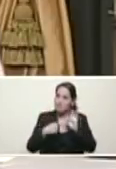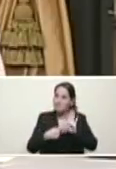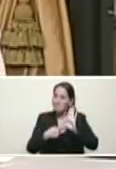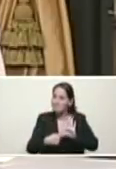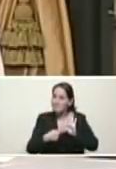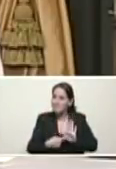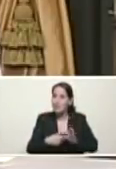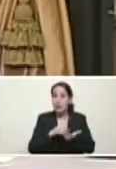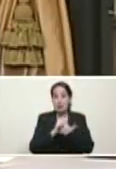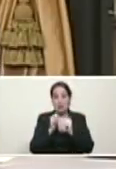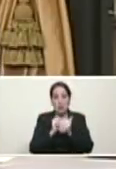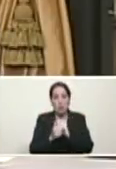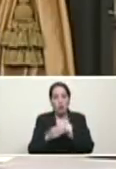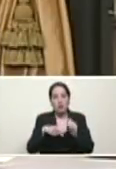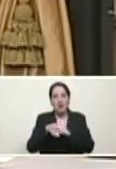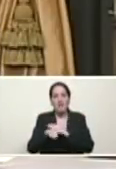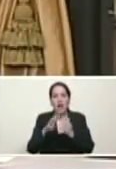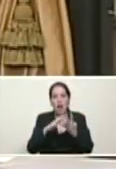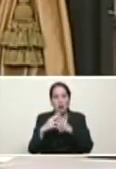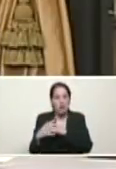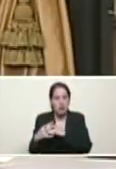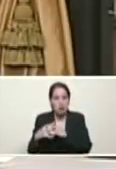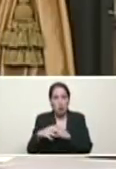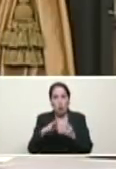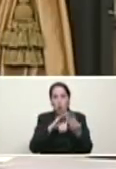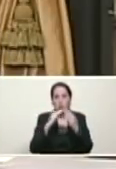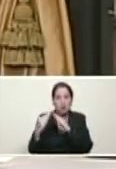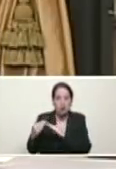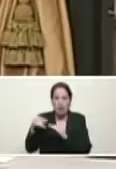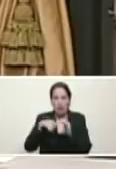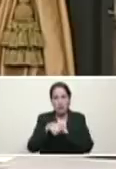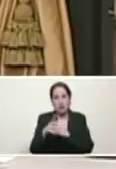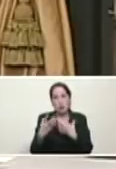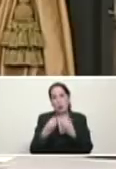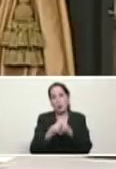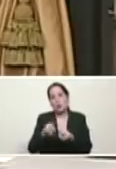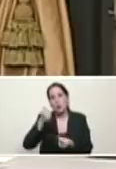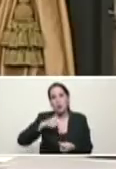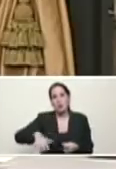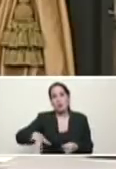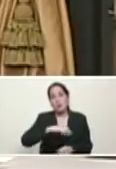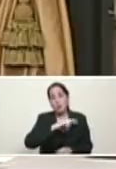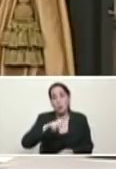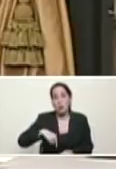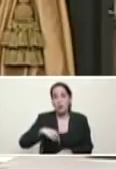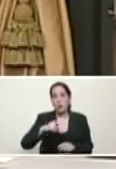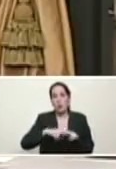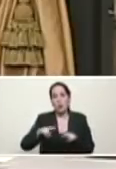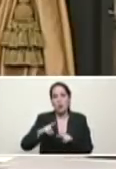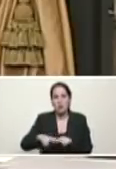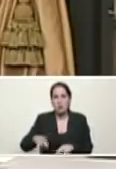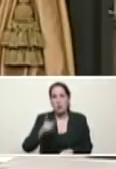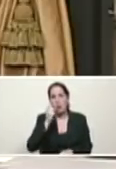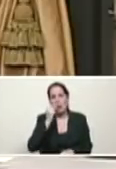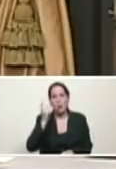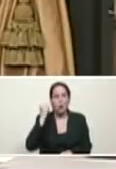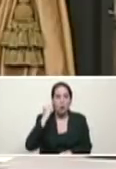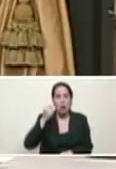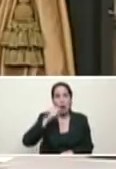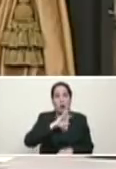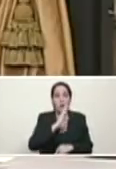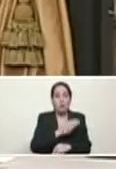deporte, barrio adentro, comunidad adentro, junto al pueblo, con nuestros niños, con nuestras niñas, con el poder popular,